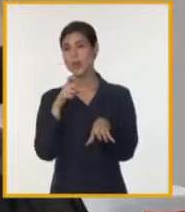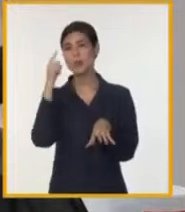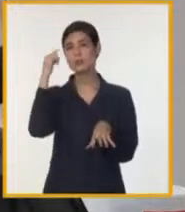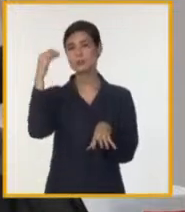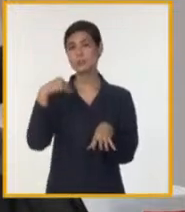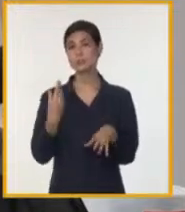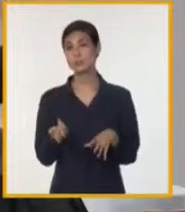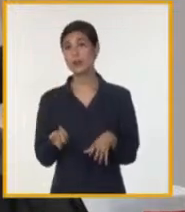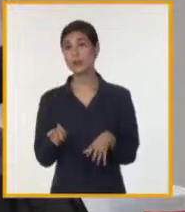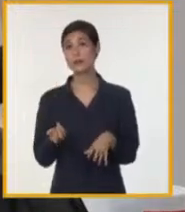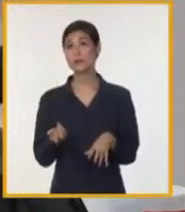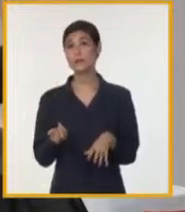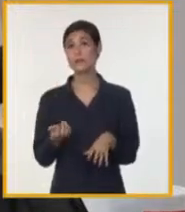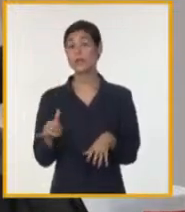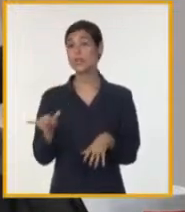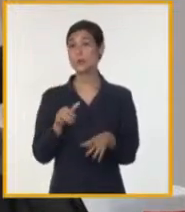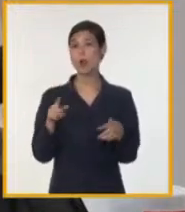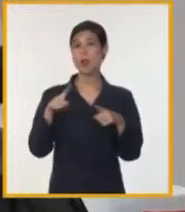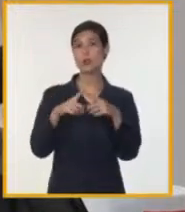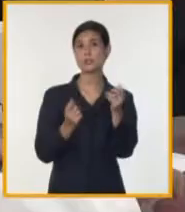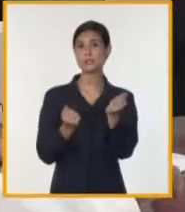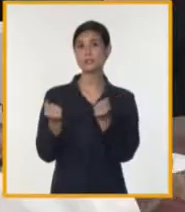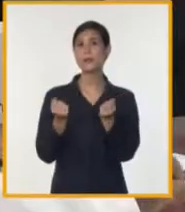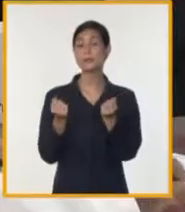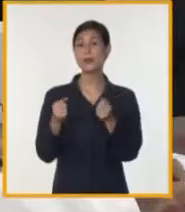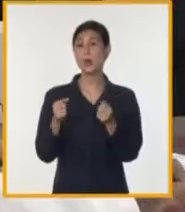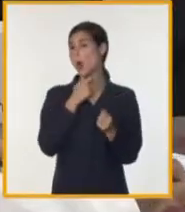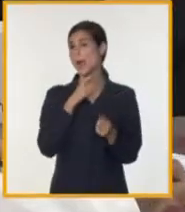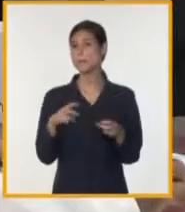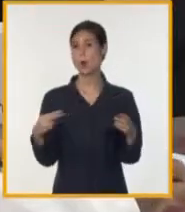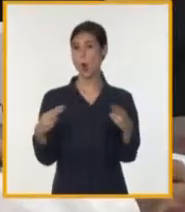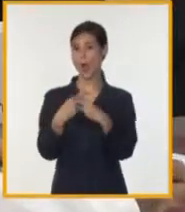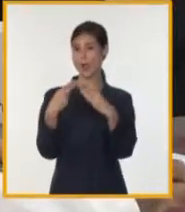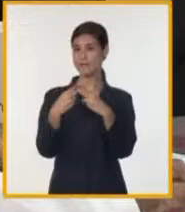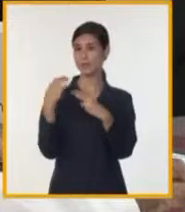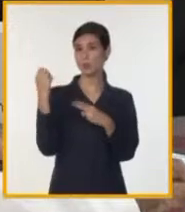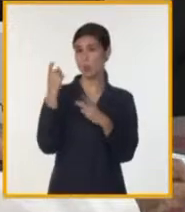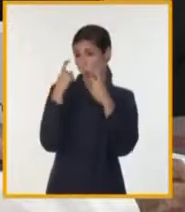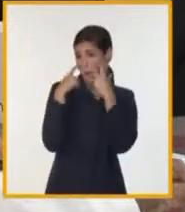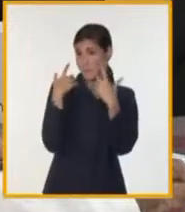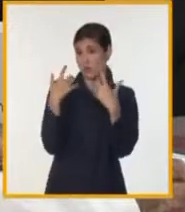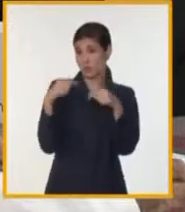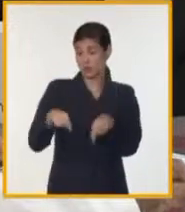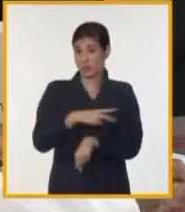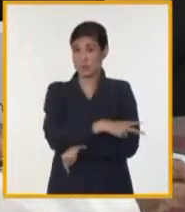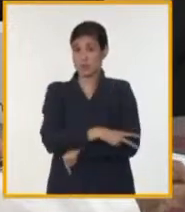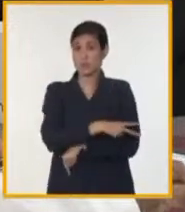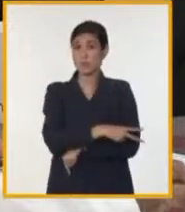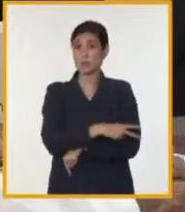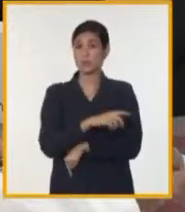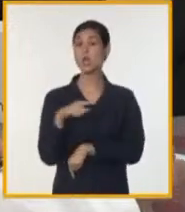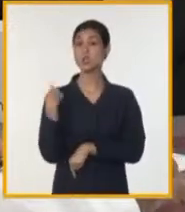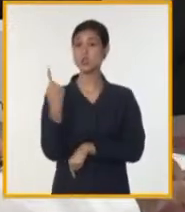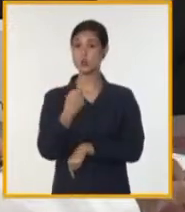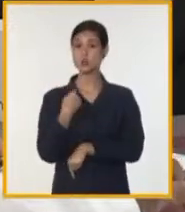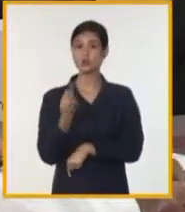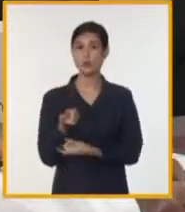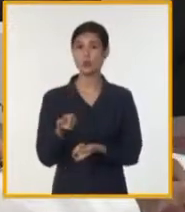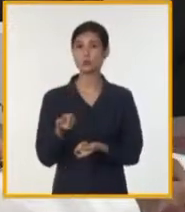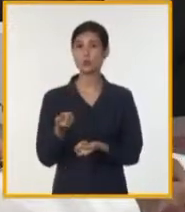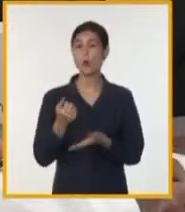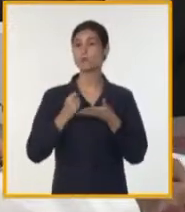el parque y con la disponibilidad cuando hay de recursos. Eventos importantes del país, cuando hay congresos de organizaciones, cuando hay otros eventos sin duda significativos,